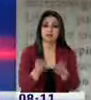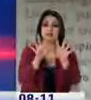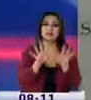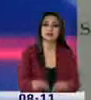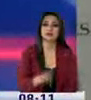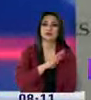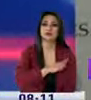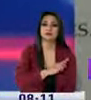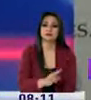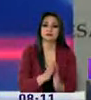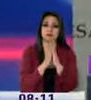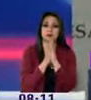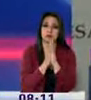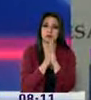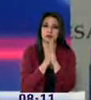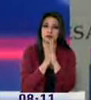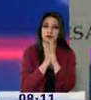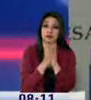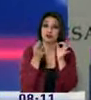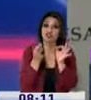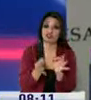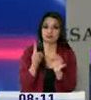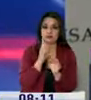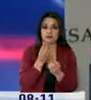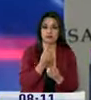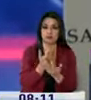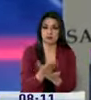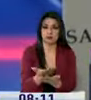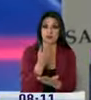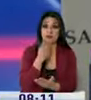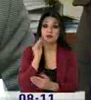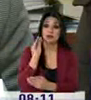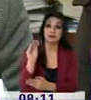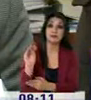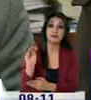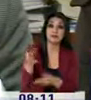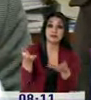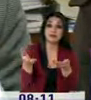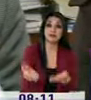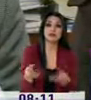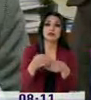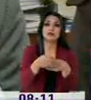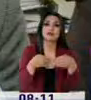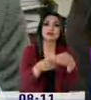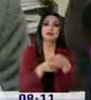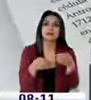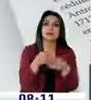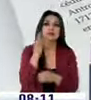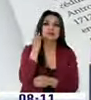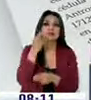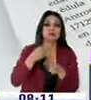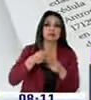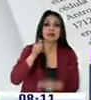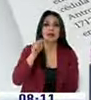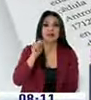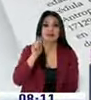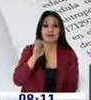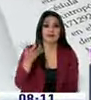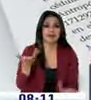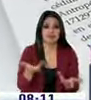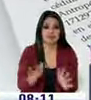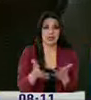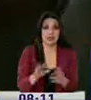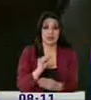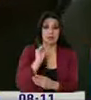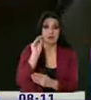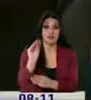del Municipio. De acuerdo a información extraoficial, aún no ha sido notificada al despacho de la concejala Anabel Hermosa. Una vez comunicada la demanda